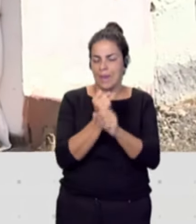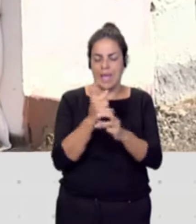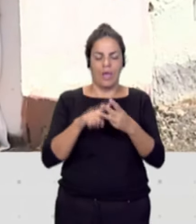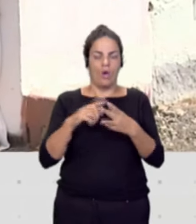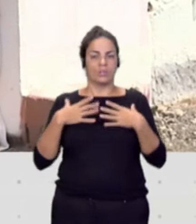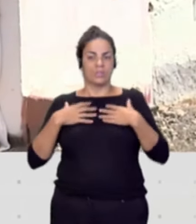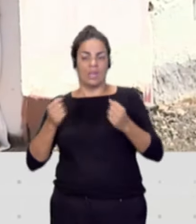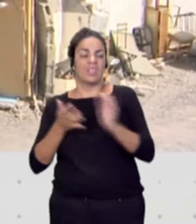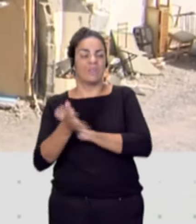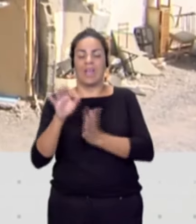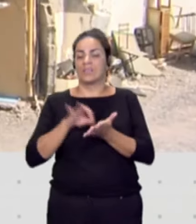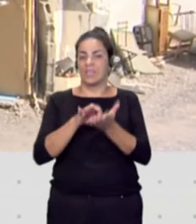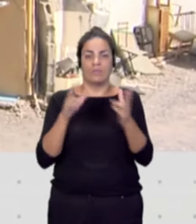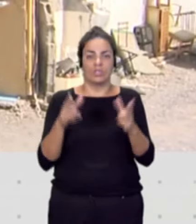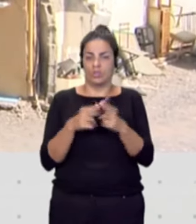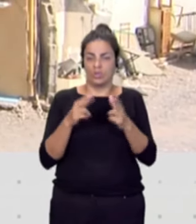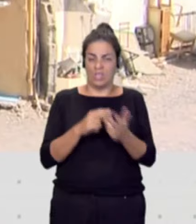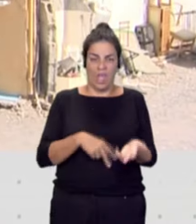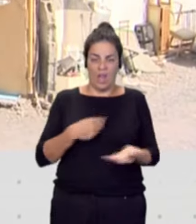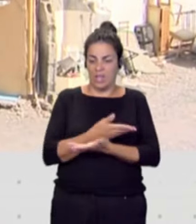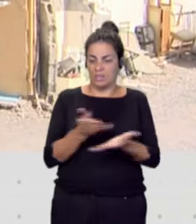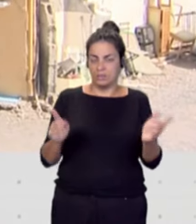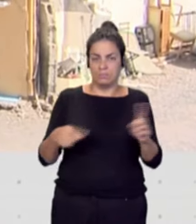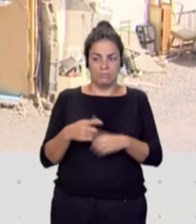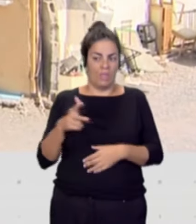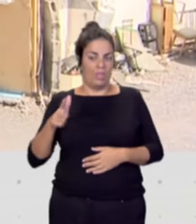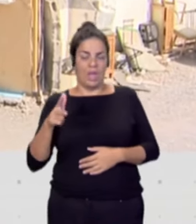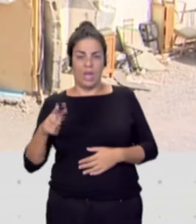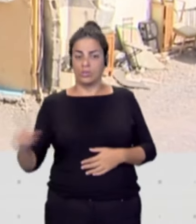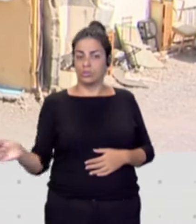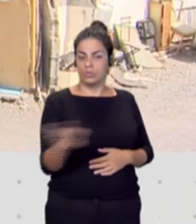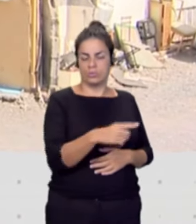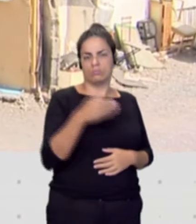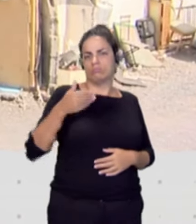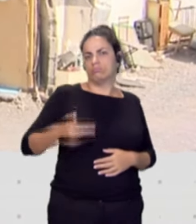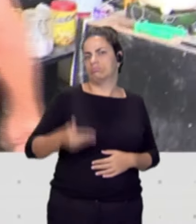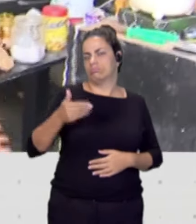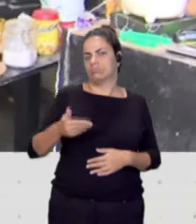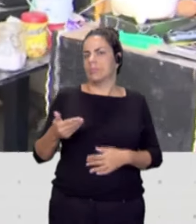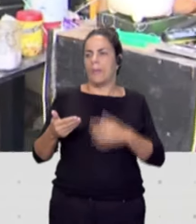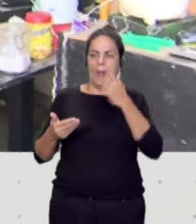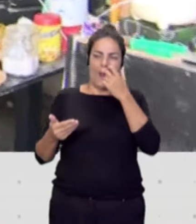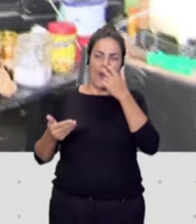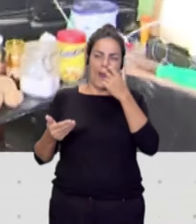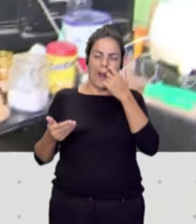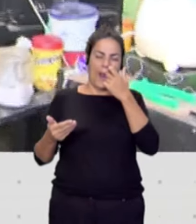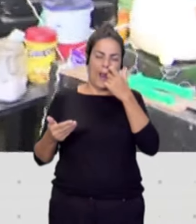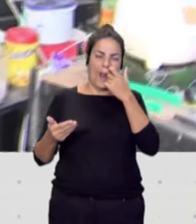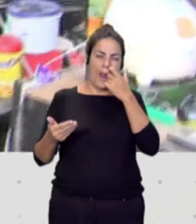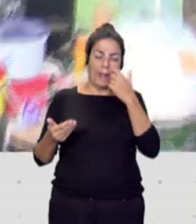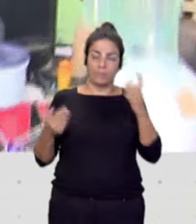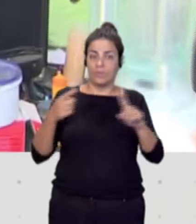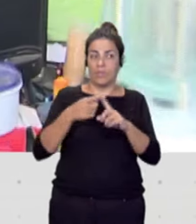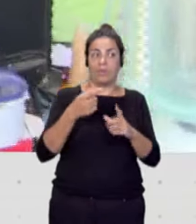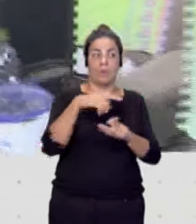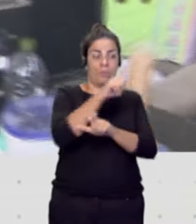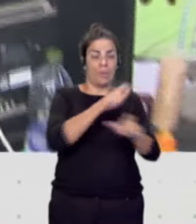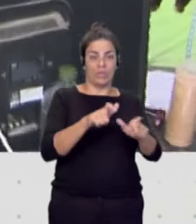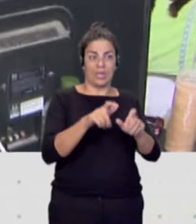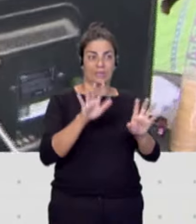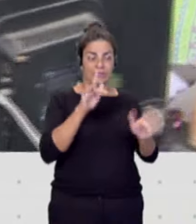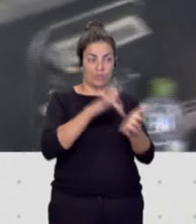servicios sociales en general, todo lo que son derechos, son fundamentales para evitar que más personas caigan en situación de pobreza, pero